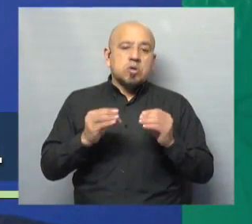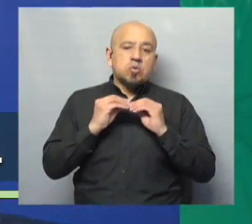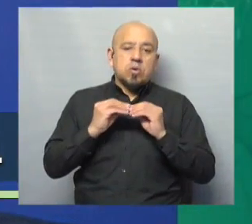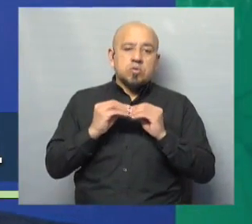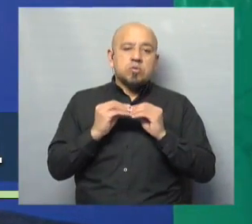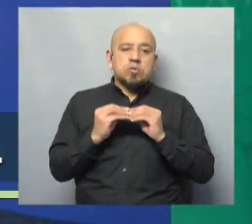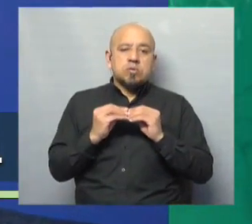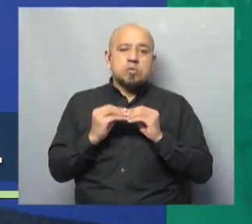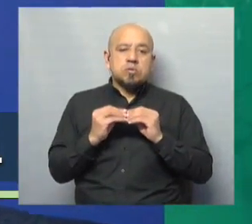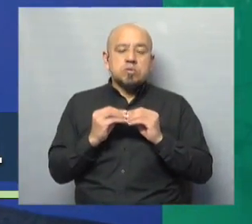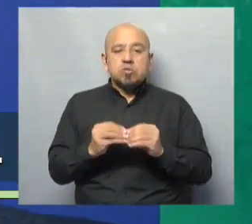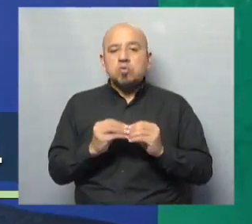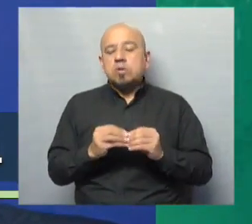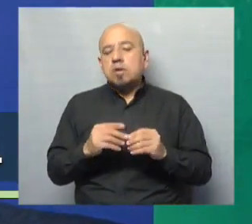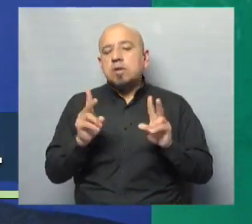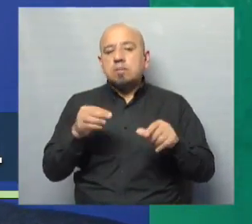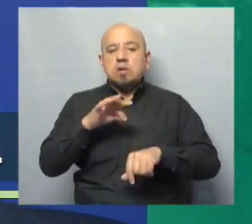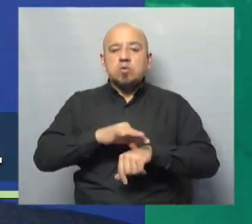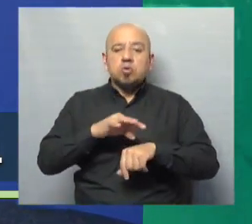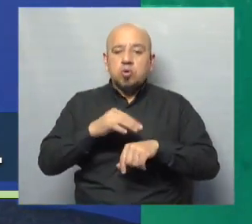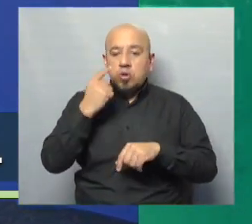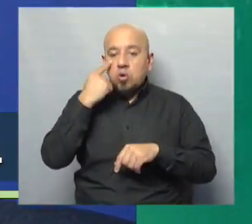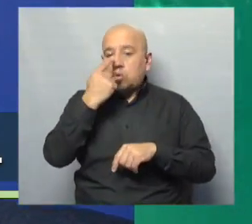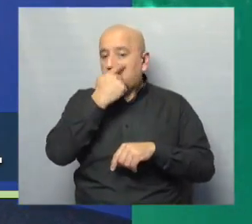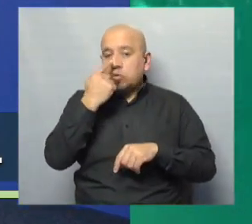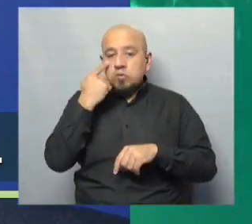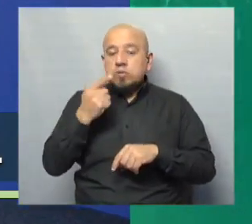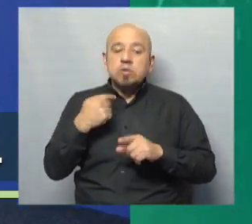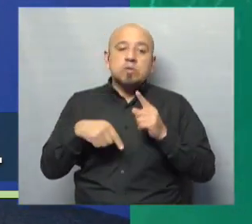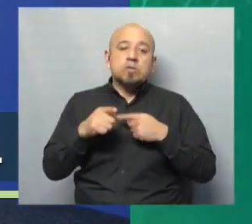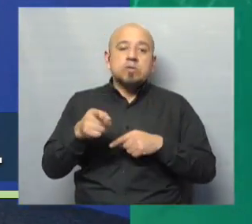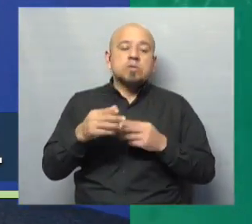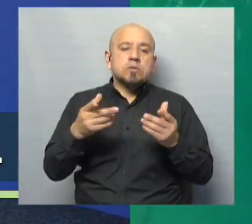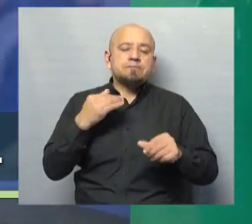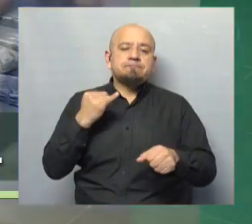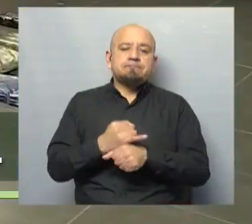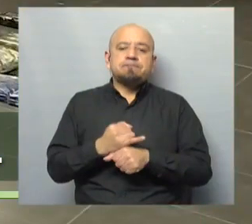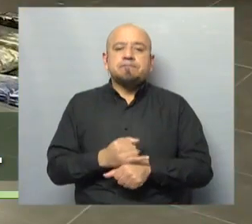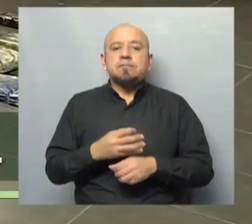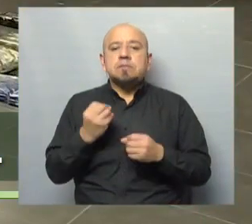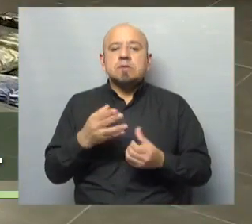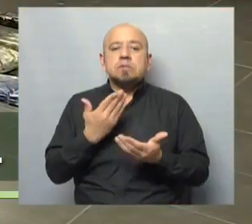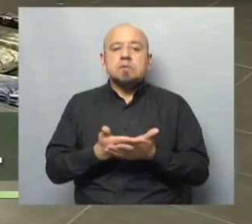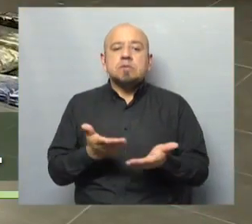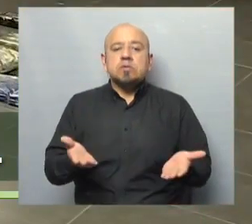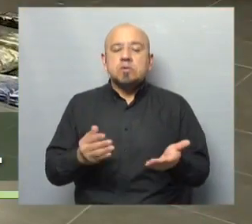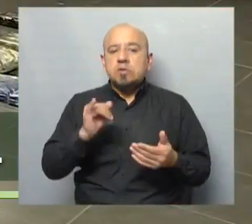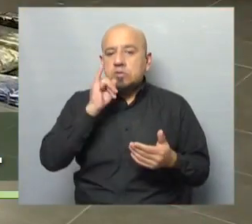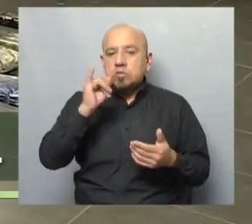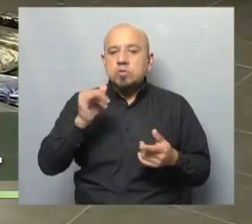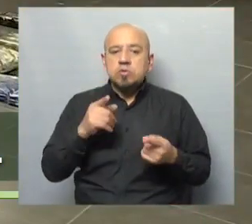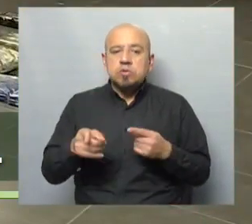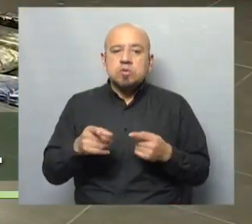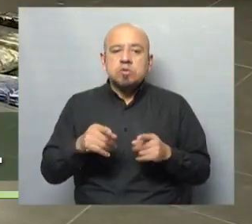oftalmológica en donde señaló que era un error de su parte y por eso presentó esta denuncia en donde en la